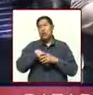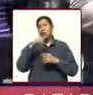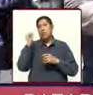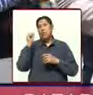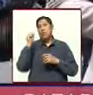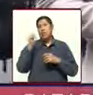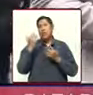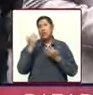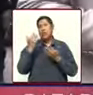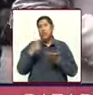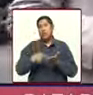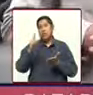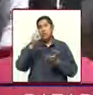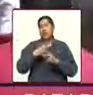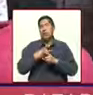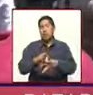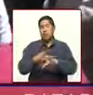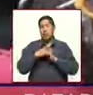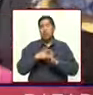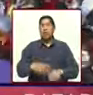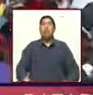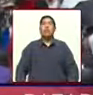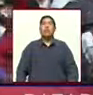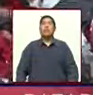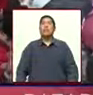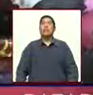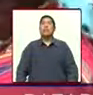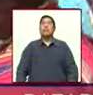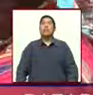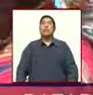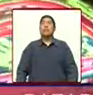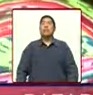Legislativa, esperando la aprobación de créditos.